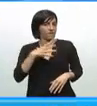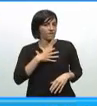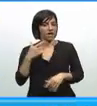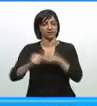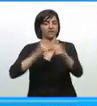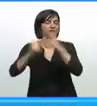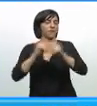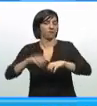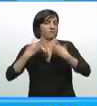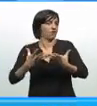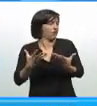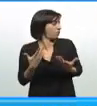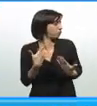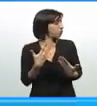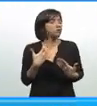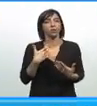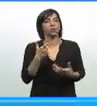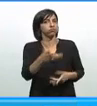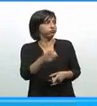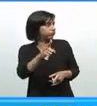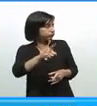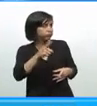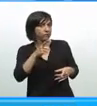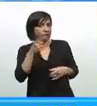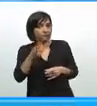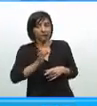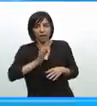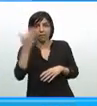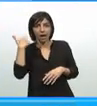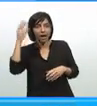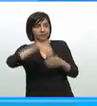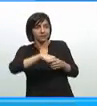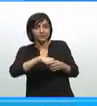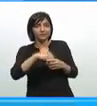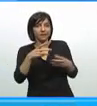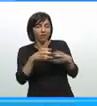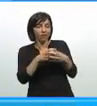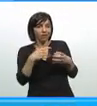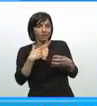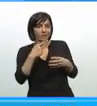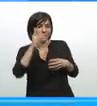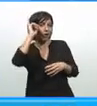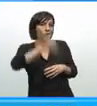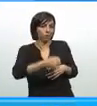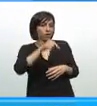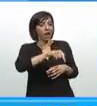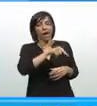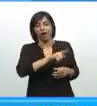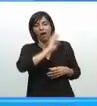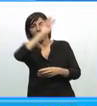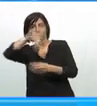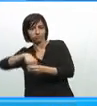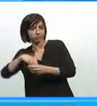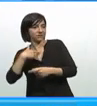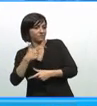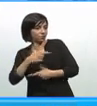la ley del ex, digo, le ganaste al equipo en el cual jugaste el año pasado y saliste campeón. Sí, por suerte, bueno, la suerte ha estado de nuestro lado, así que bueno, contento